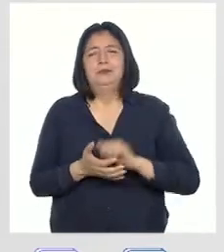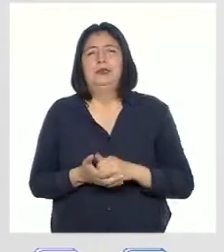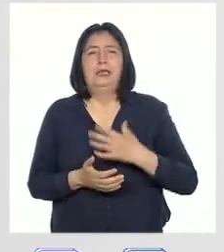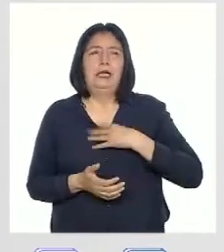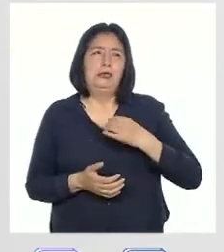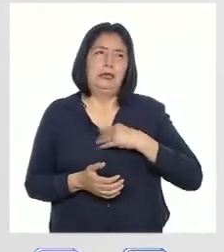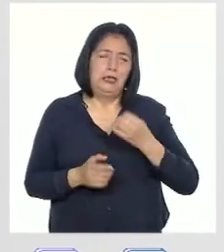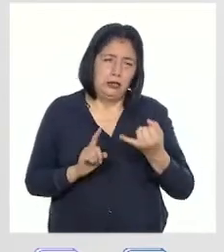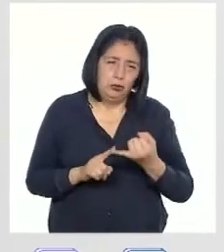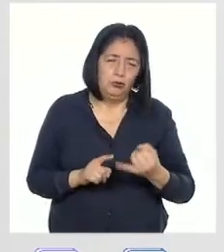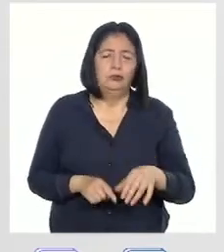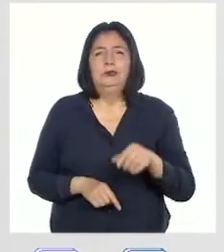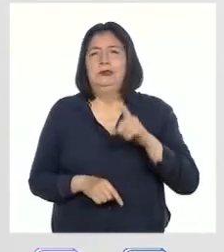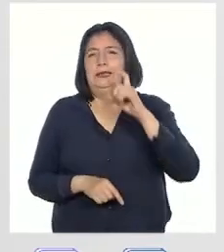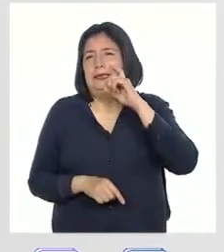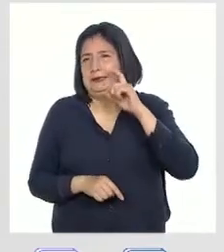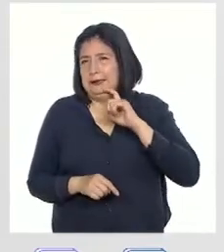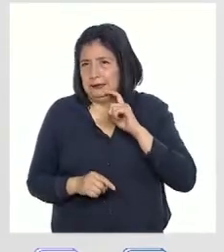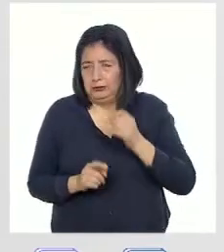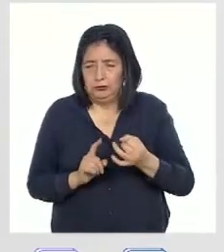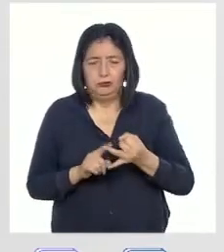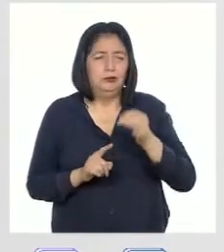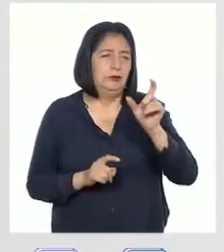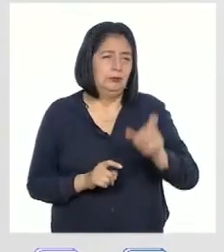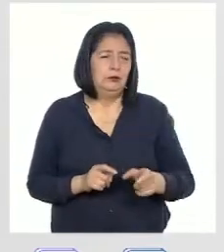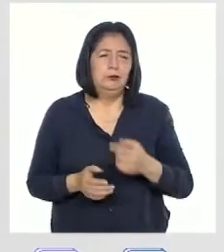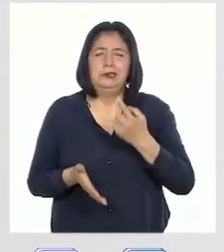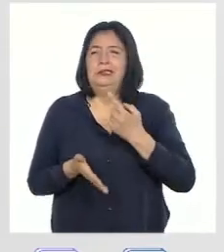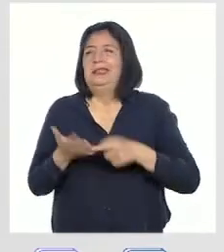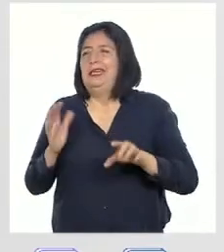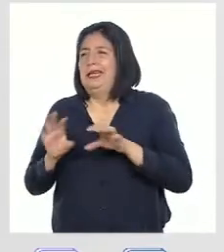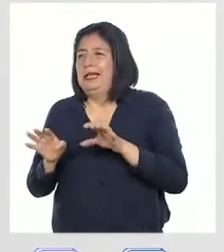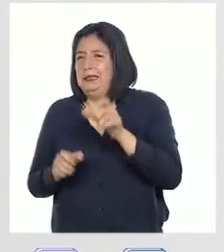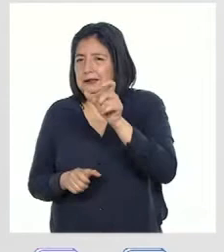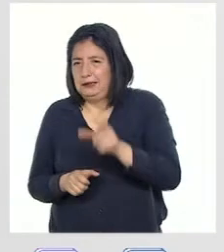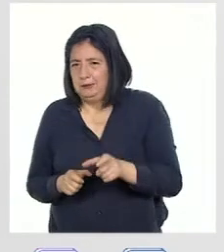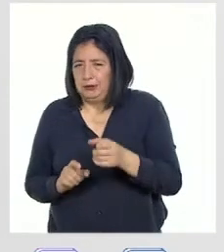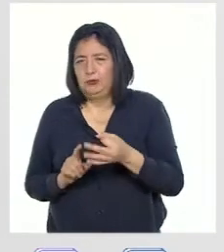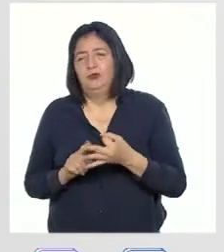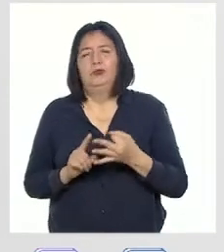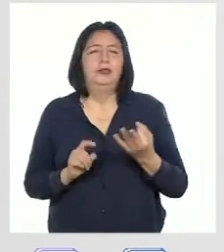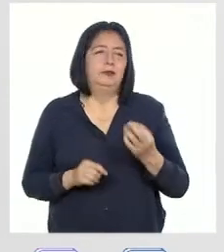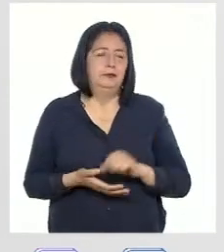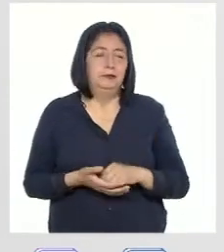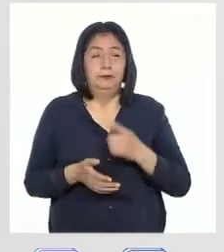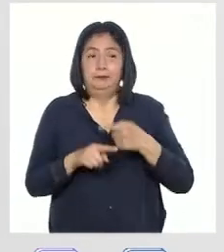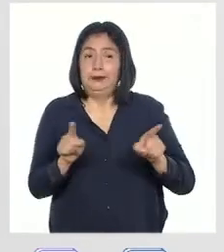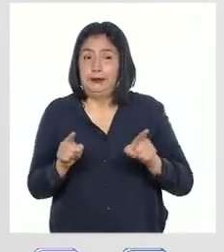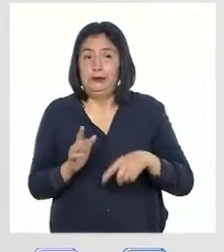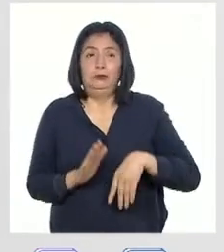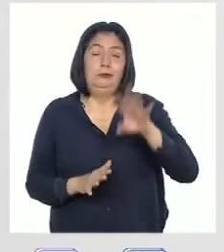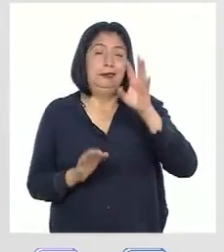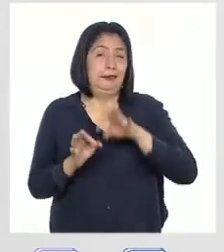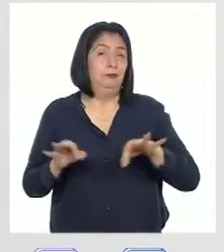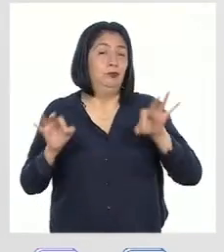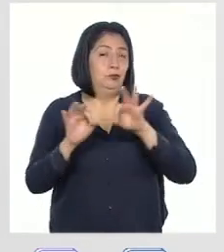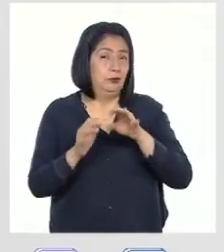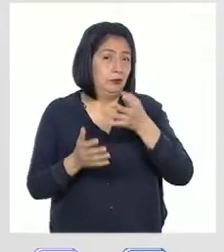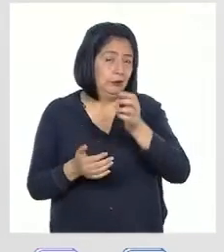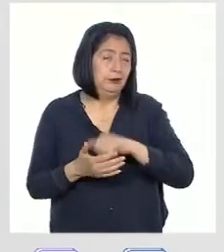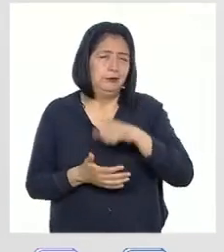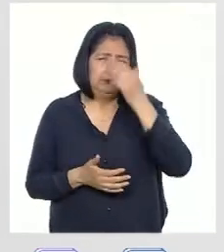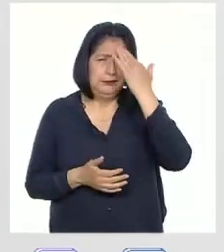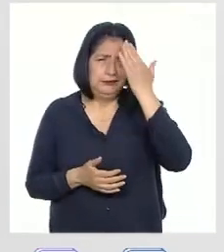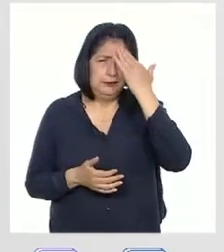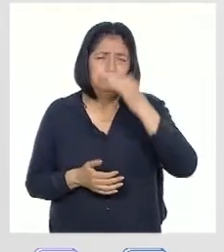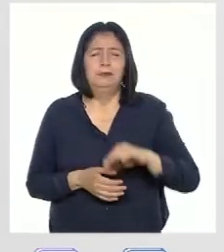la edad, el sexo de la persona, el tipo de actividades que realice en el día. Pero principalmente, debemos